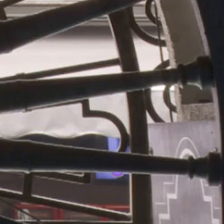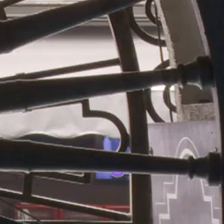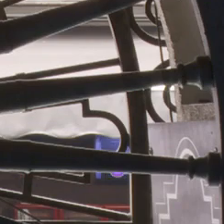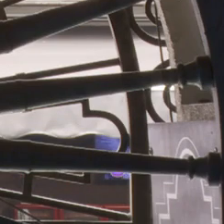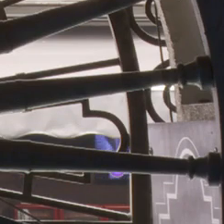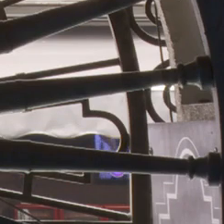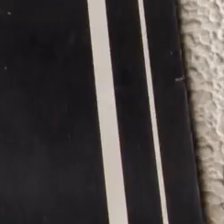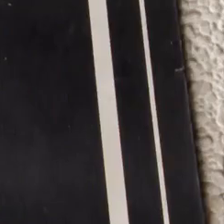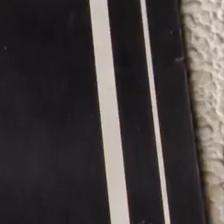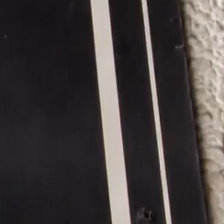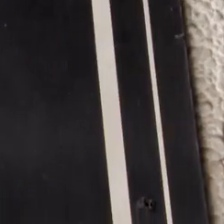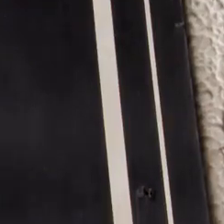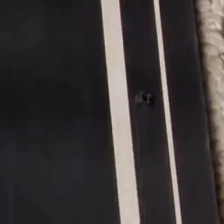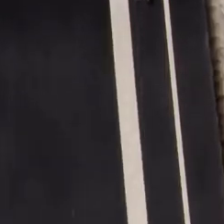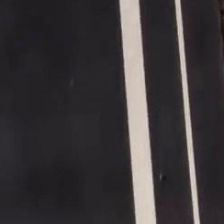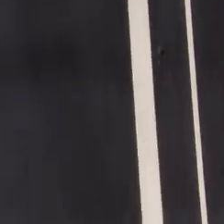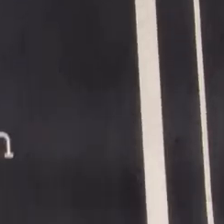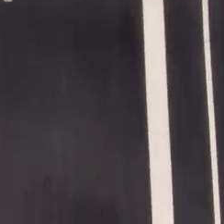yo